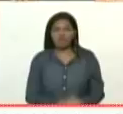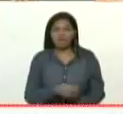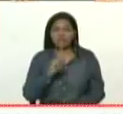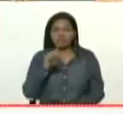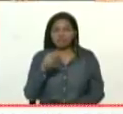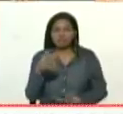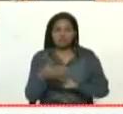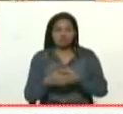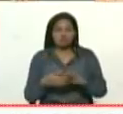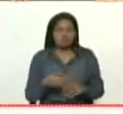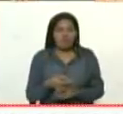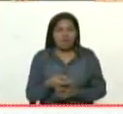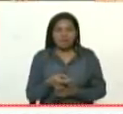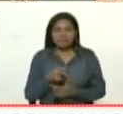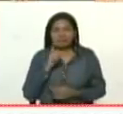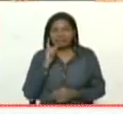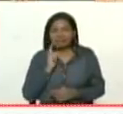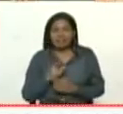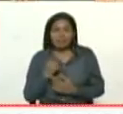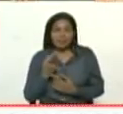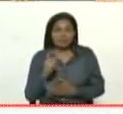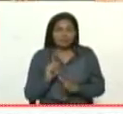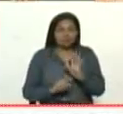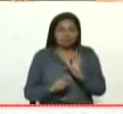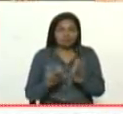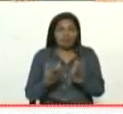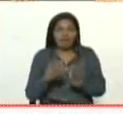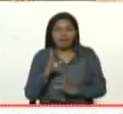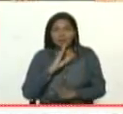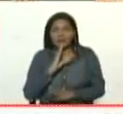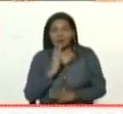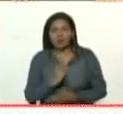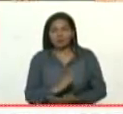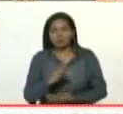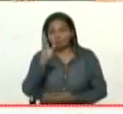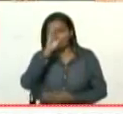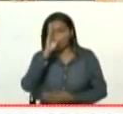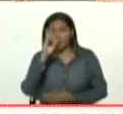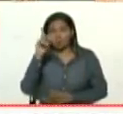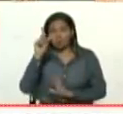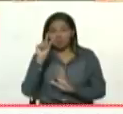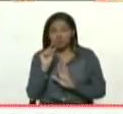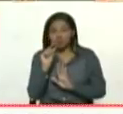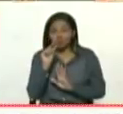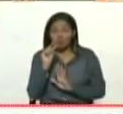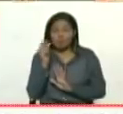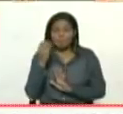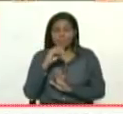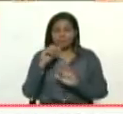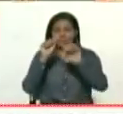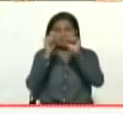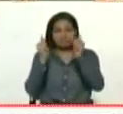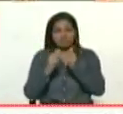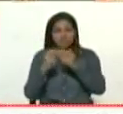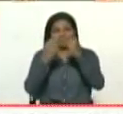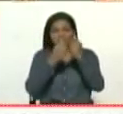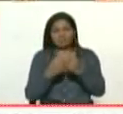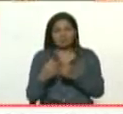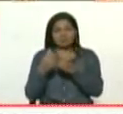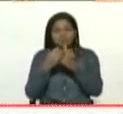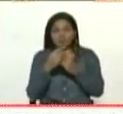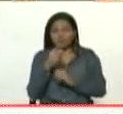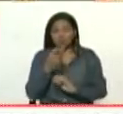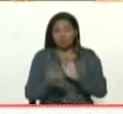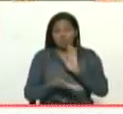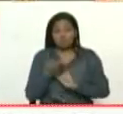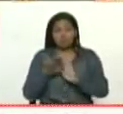a nivel de morosidad muy importante, mantiene una de las tasas más bajas del sistema financiero. Son elementos